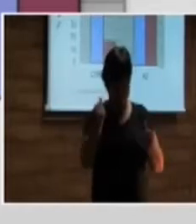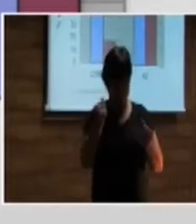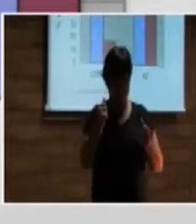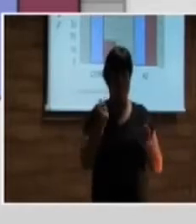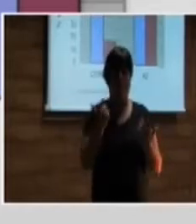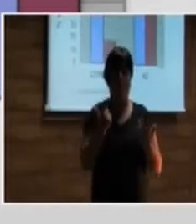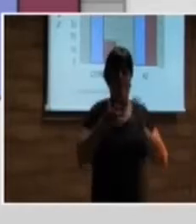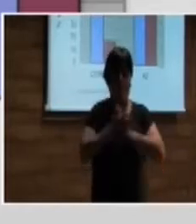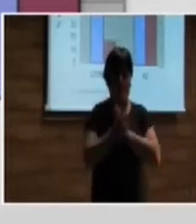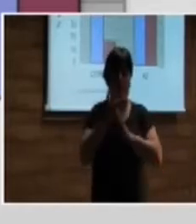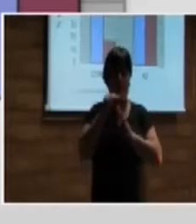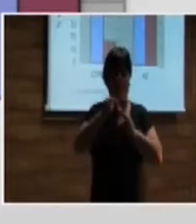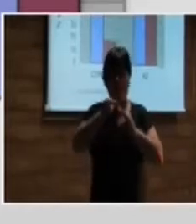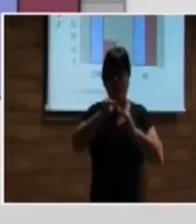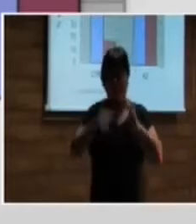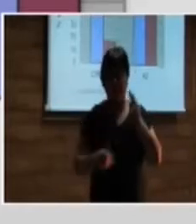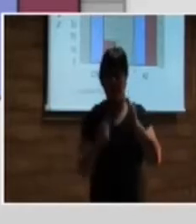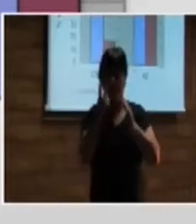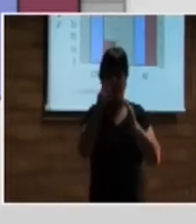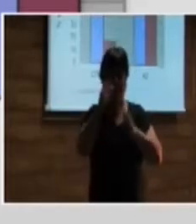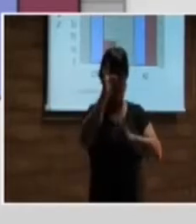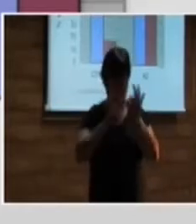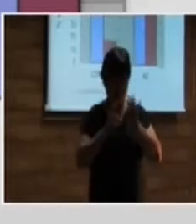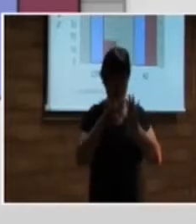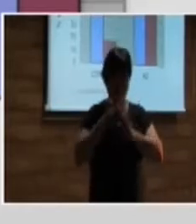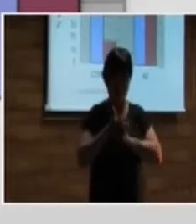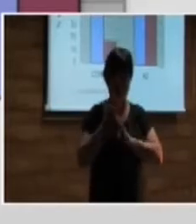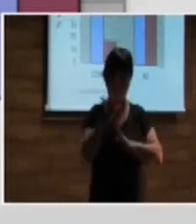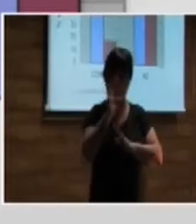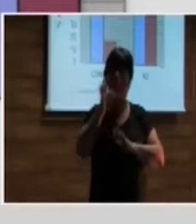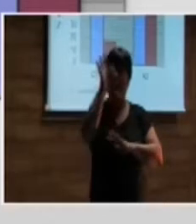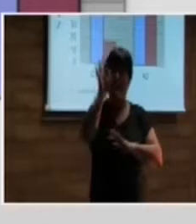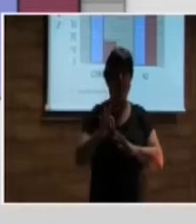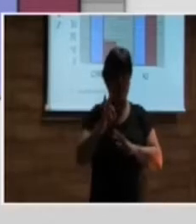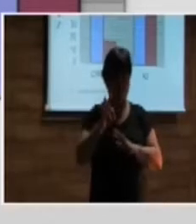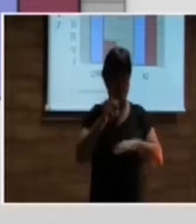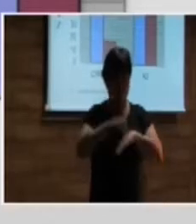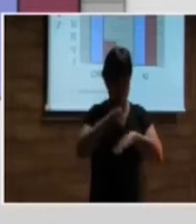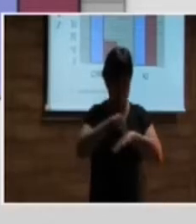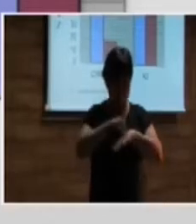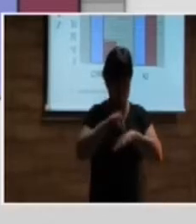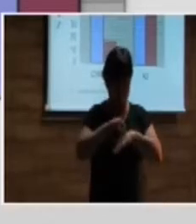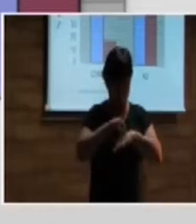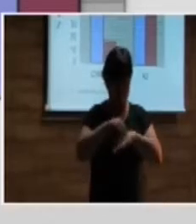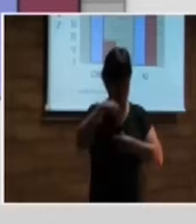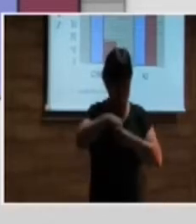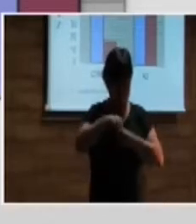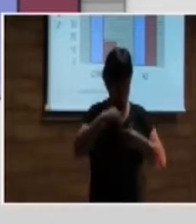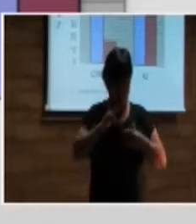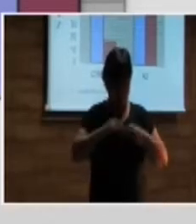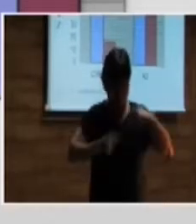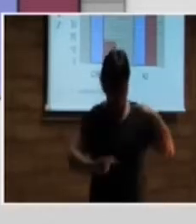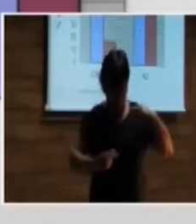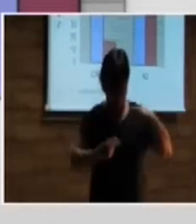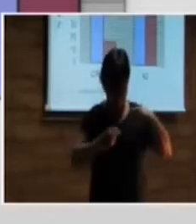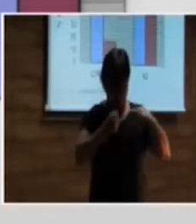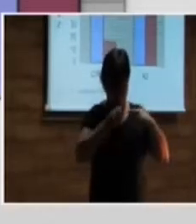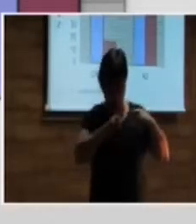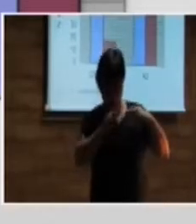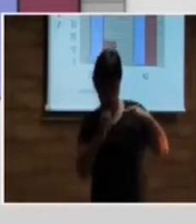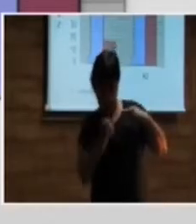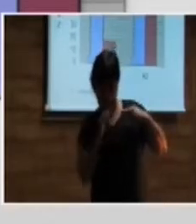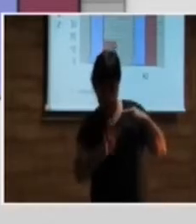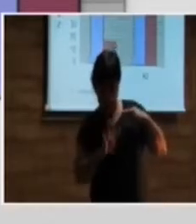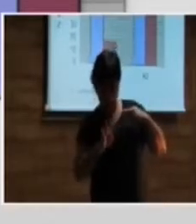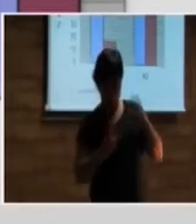del 20%, por lo cual la mitad de los pacientes nuestros tienen una APOE4, la otra mitad no, y tienen Alzheimer,